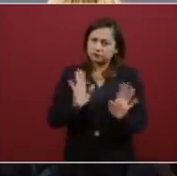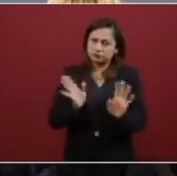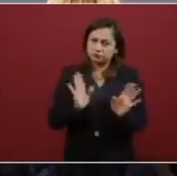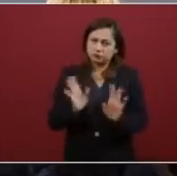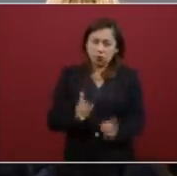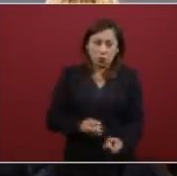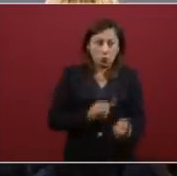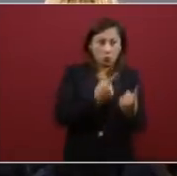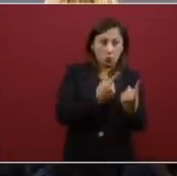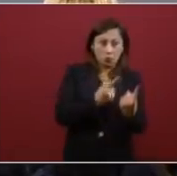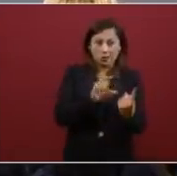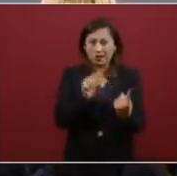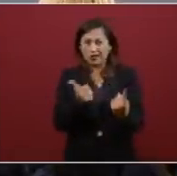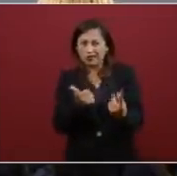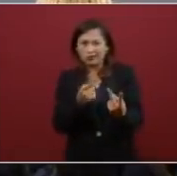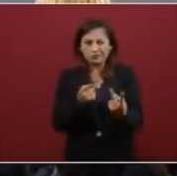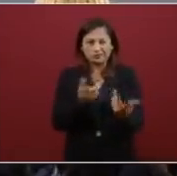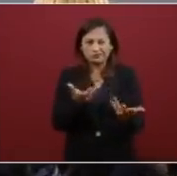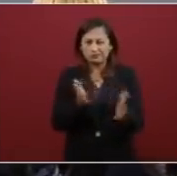otra, porque